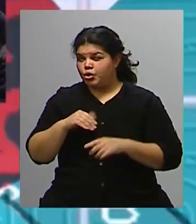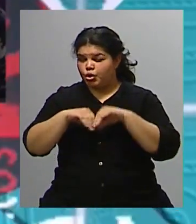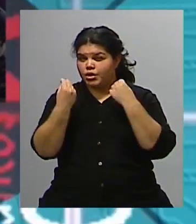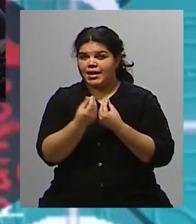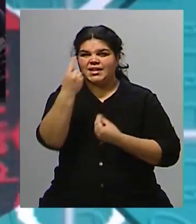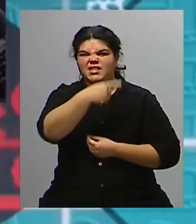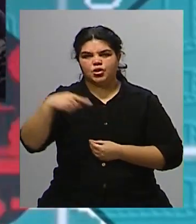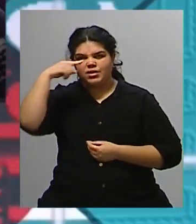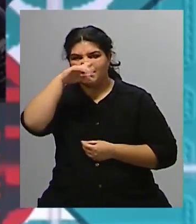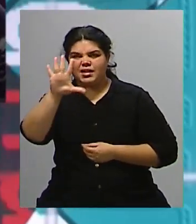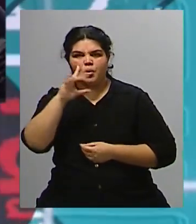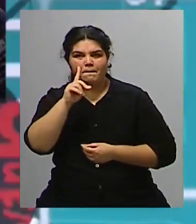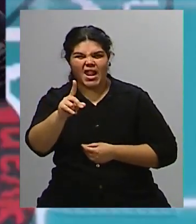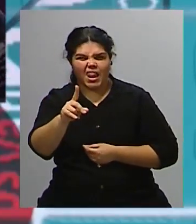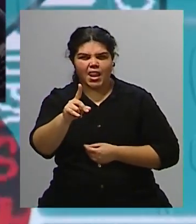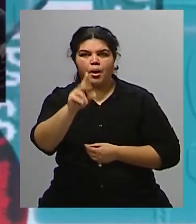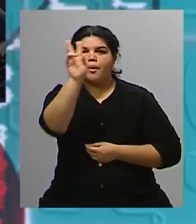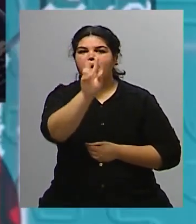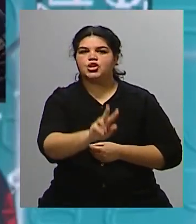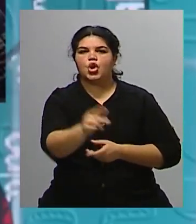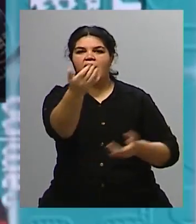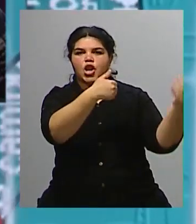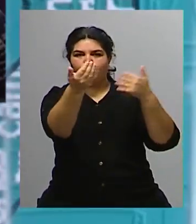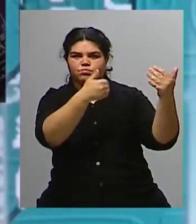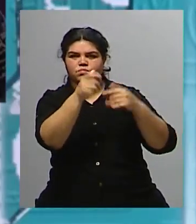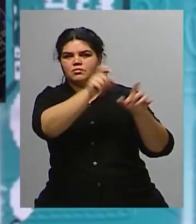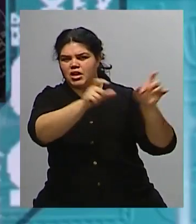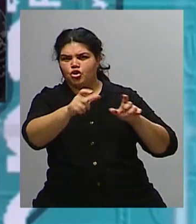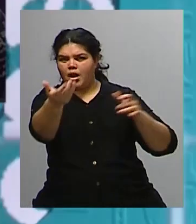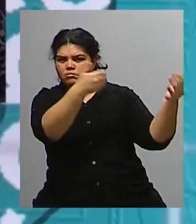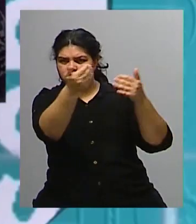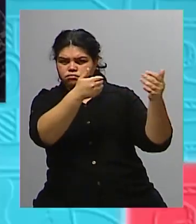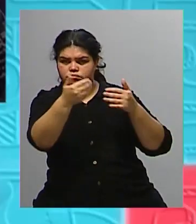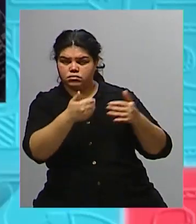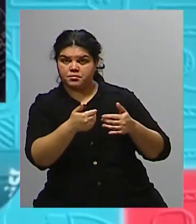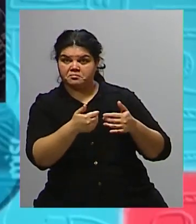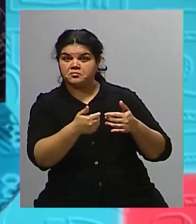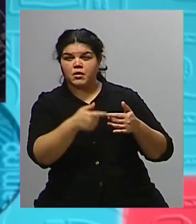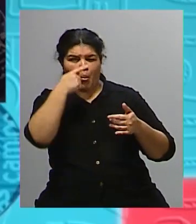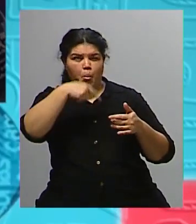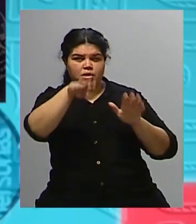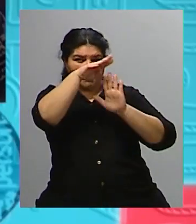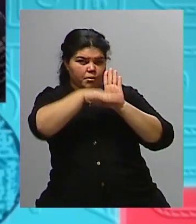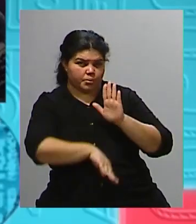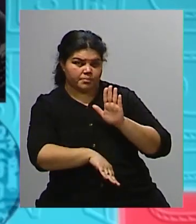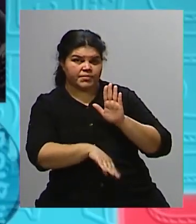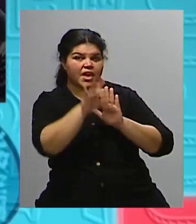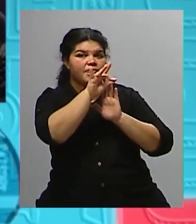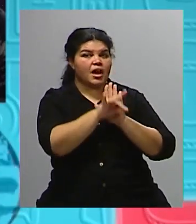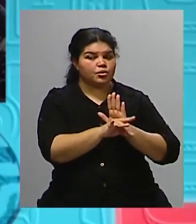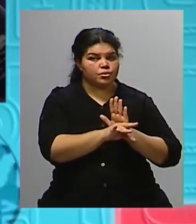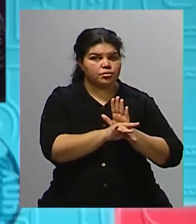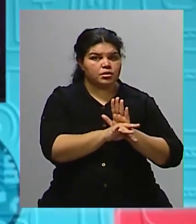175.000 venezolanos, números más, números menos, de acuerdo a los últimos reportes. Al principio todas las personas que venían desde Venezuela